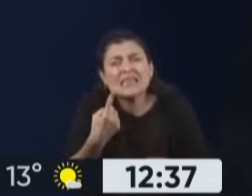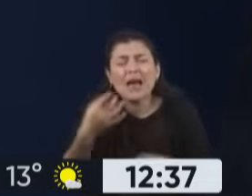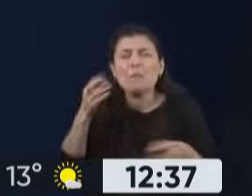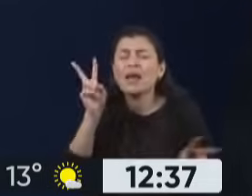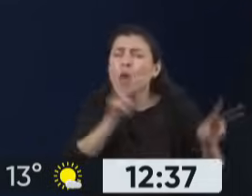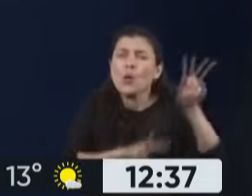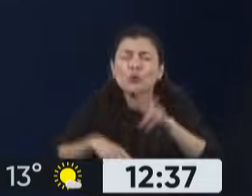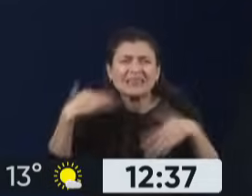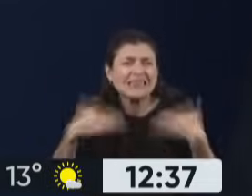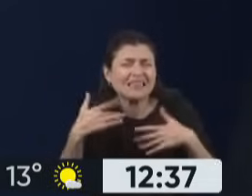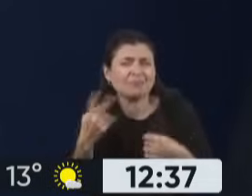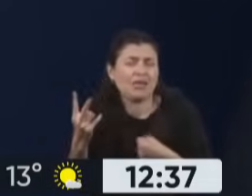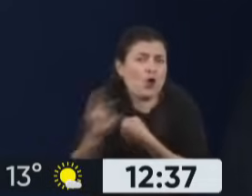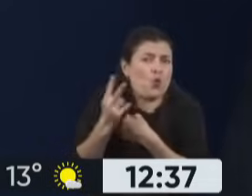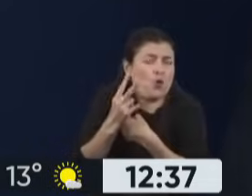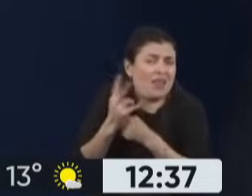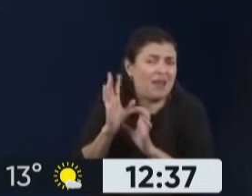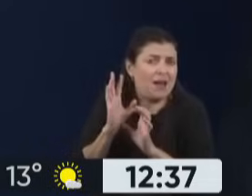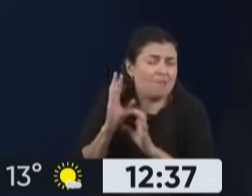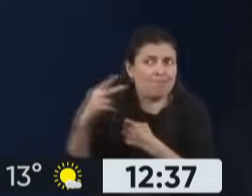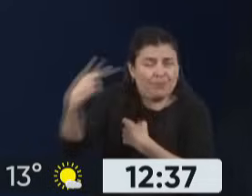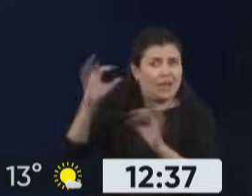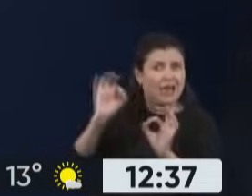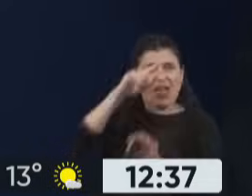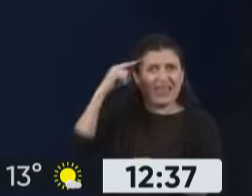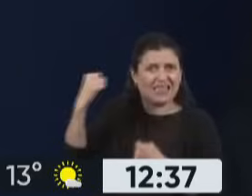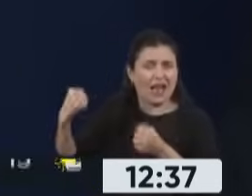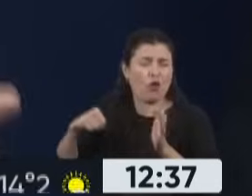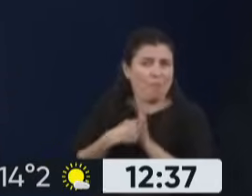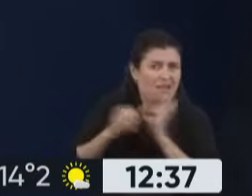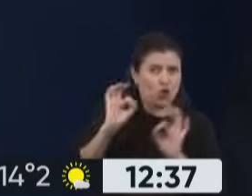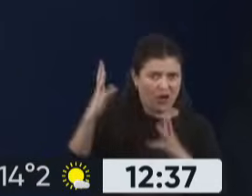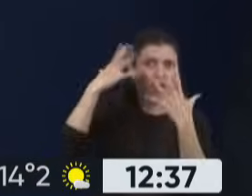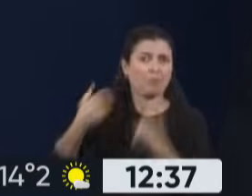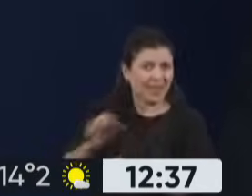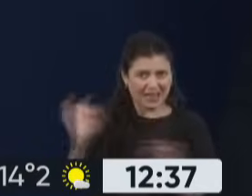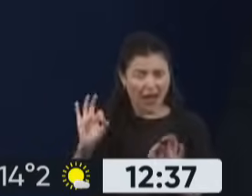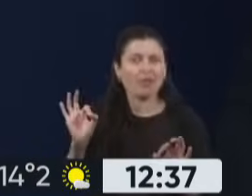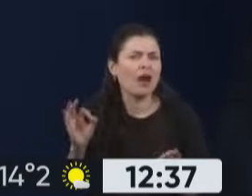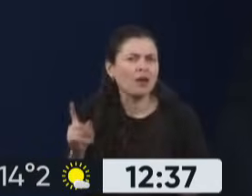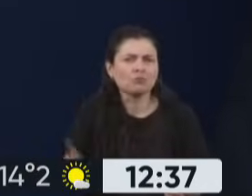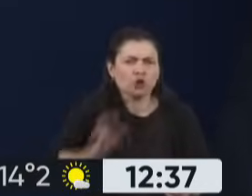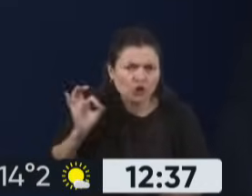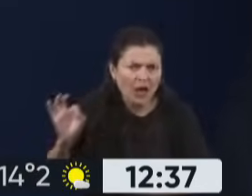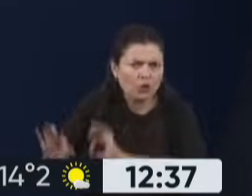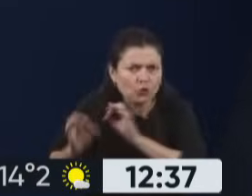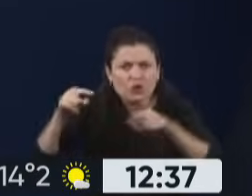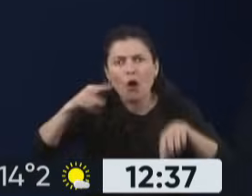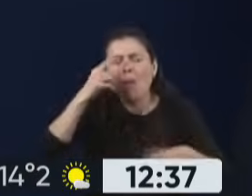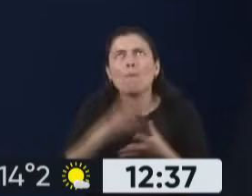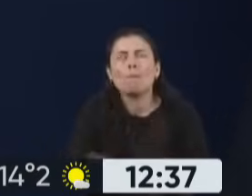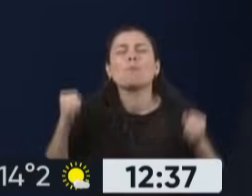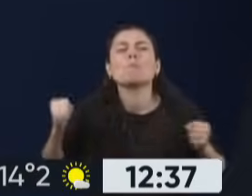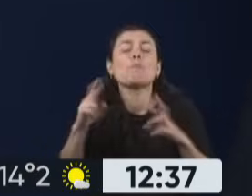emprendimientos resulten exitosos, eludiendo controles de ARCA que son innecesarios, pero que les hacen